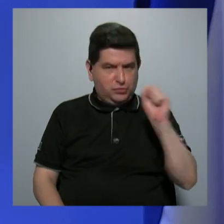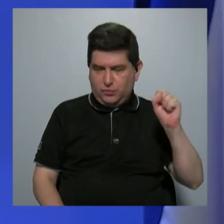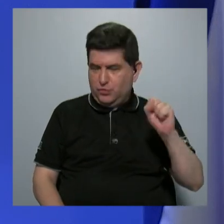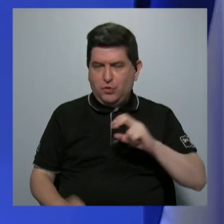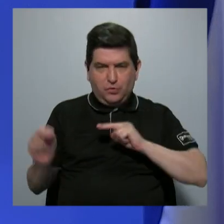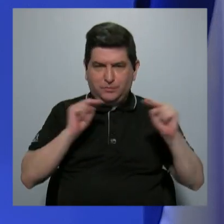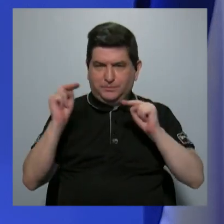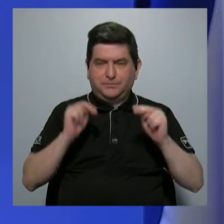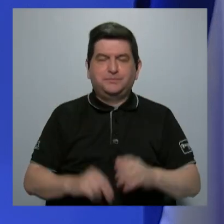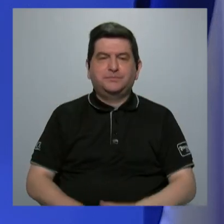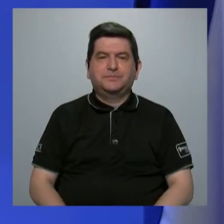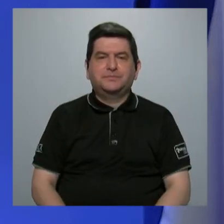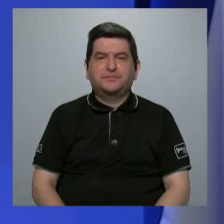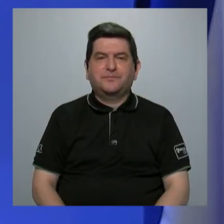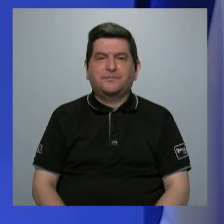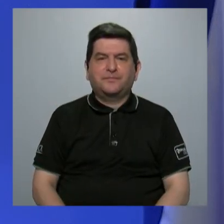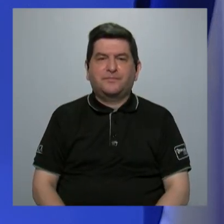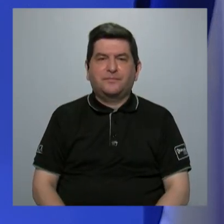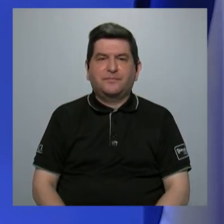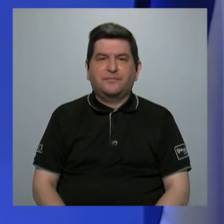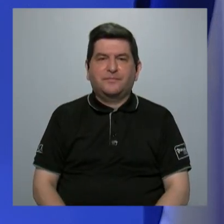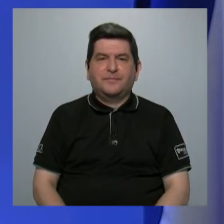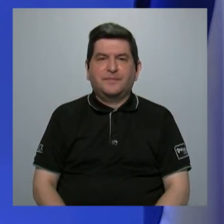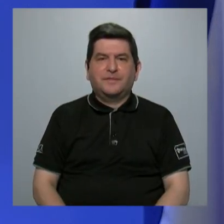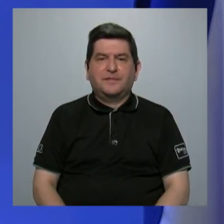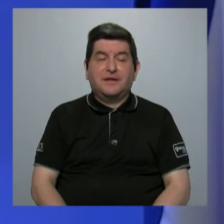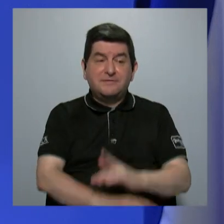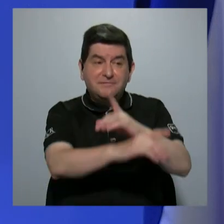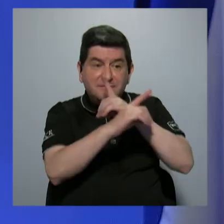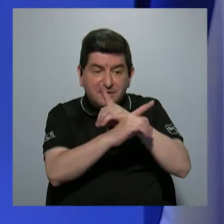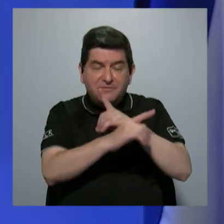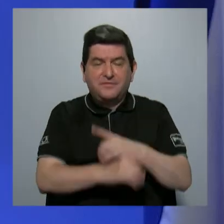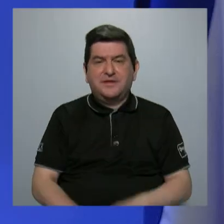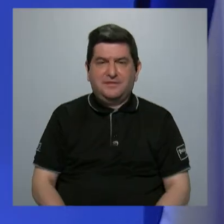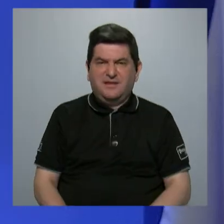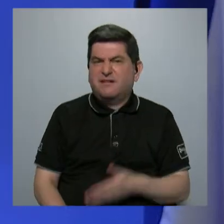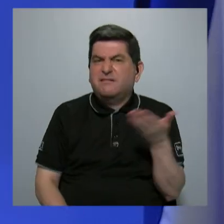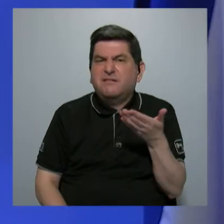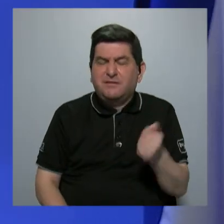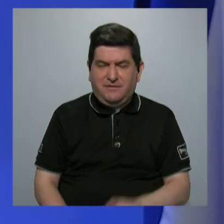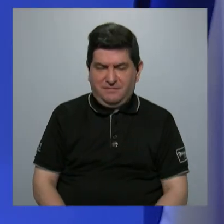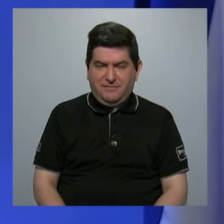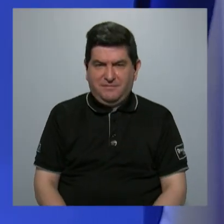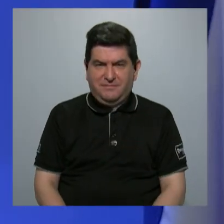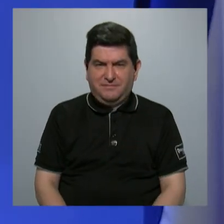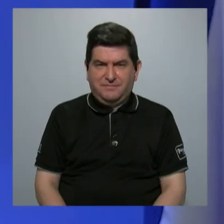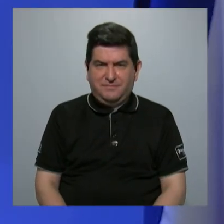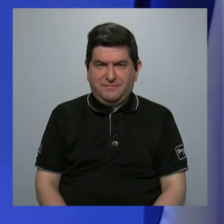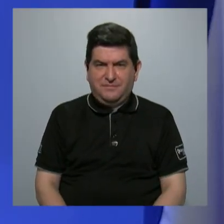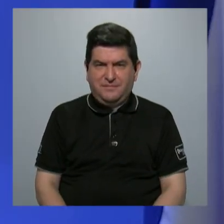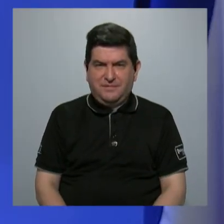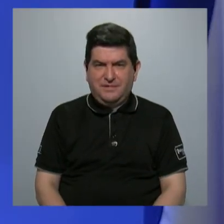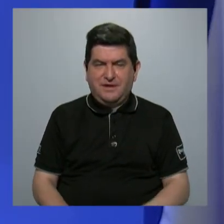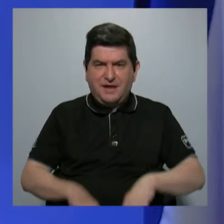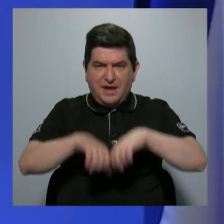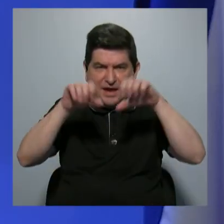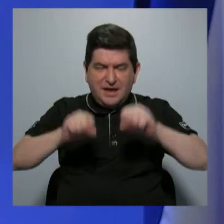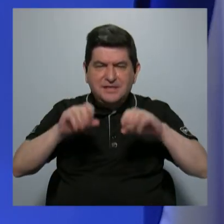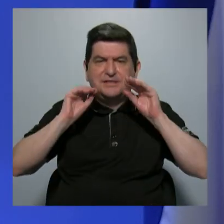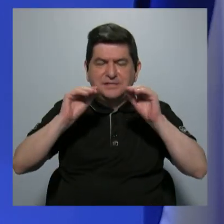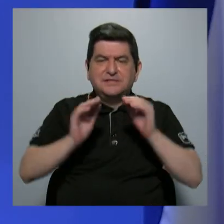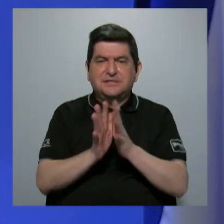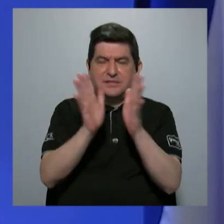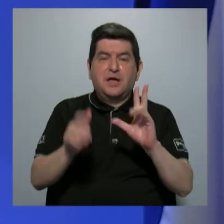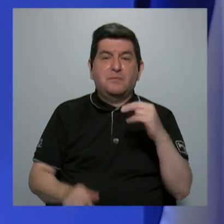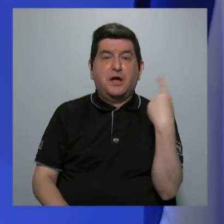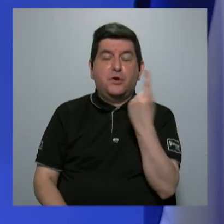sino también para defender y salir en defensa del aparato de educación pública, no solo